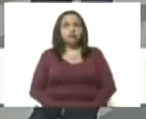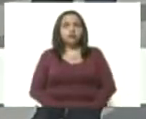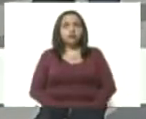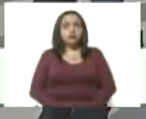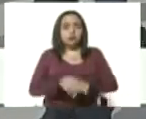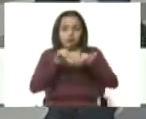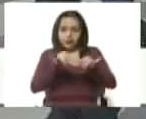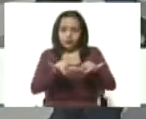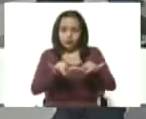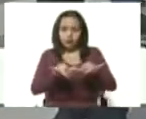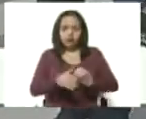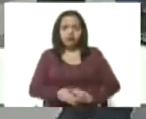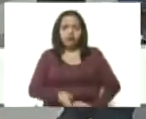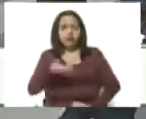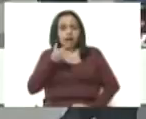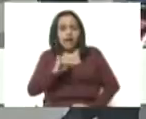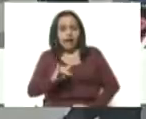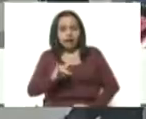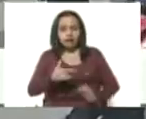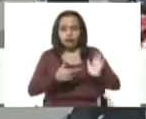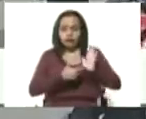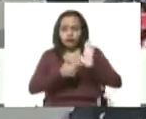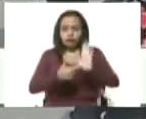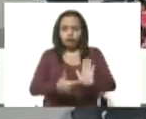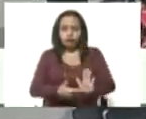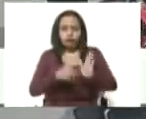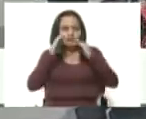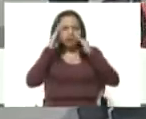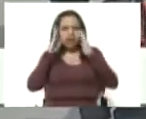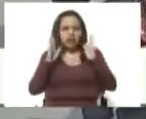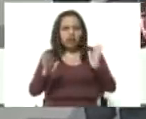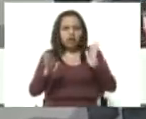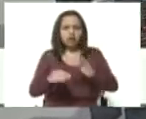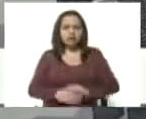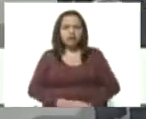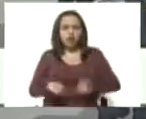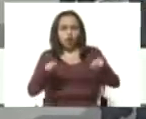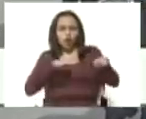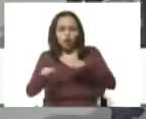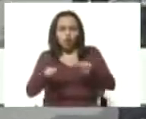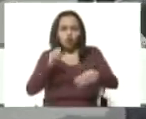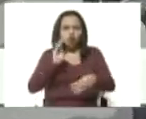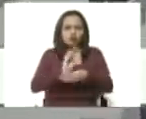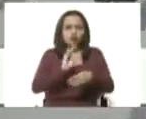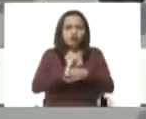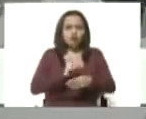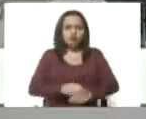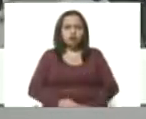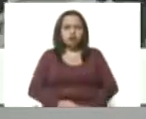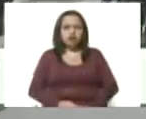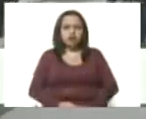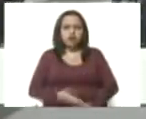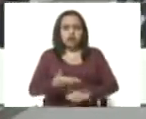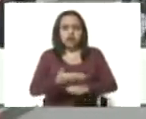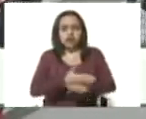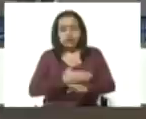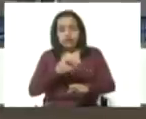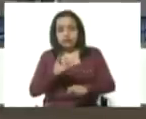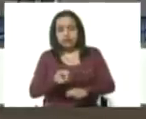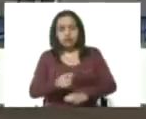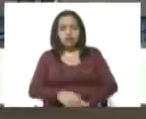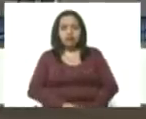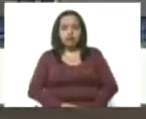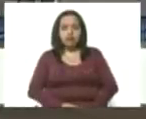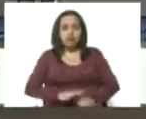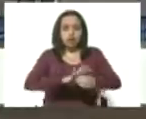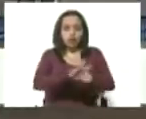eso ha marcado la pauta en la atención, las medidas de control y prevención ante